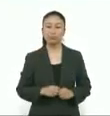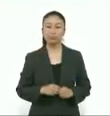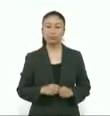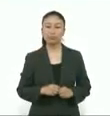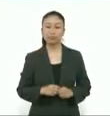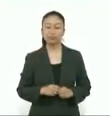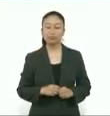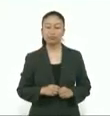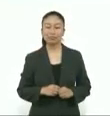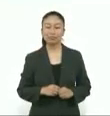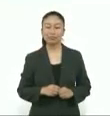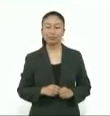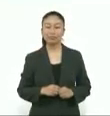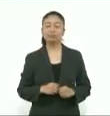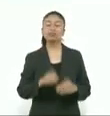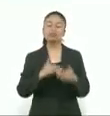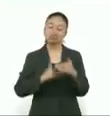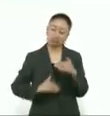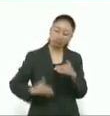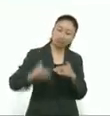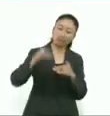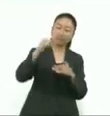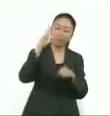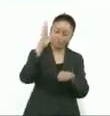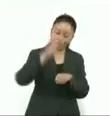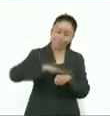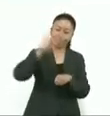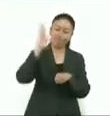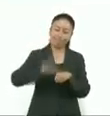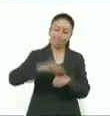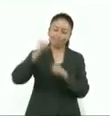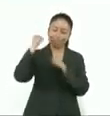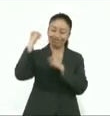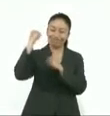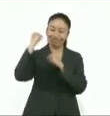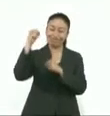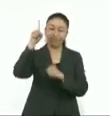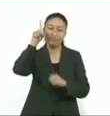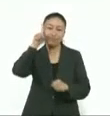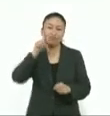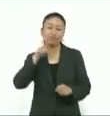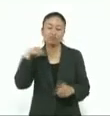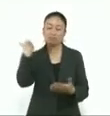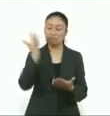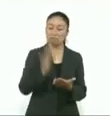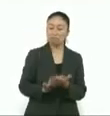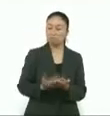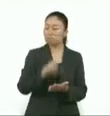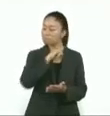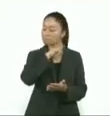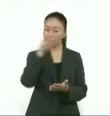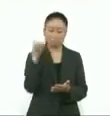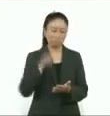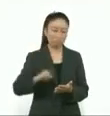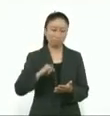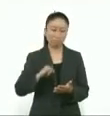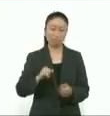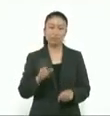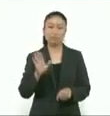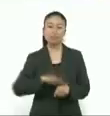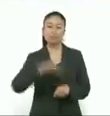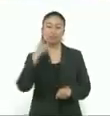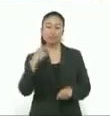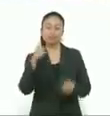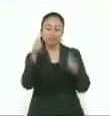Afortunadamente, avanza y avanza. La lucha feminista no descansa. Por eso